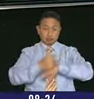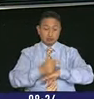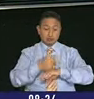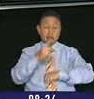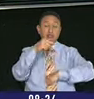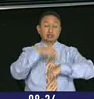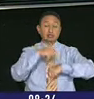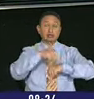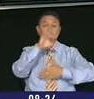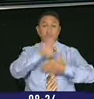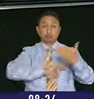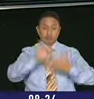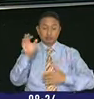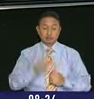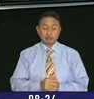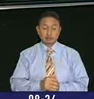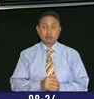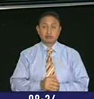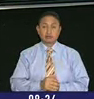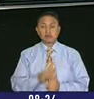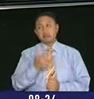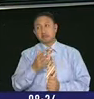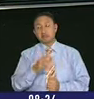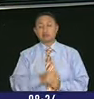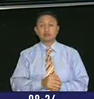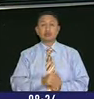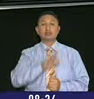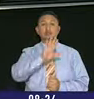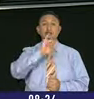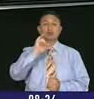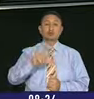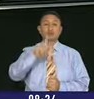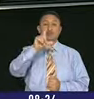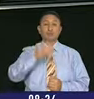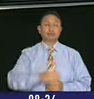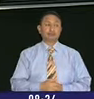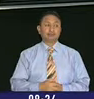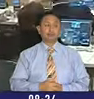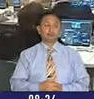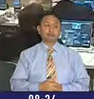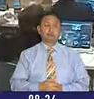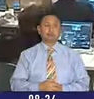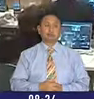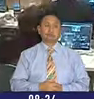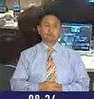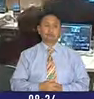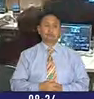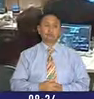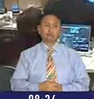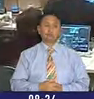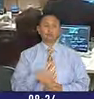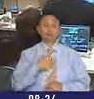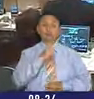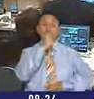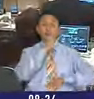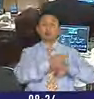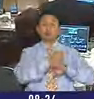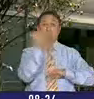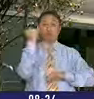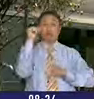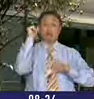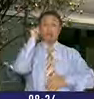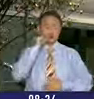plazo para su aprobación es de máximo el 5 de julio. La ordenanza verde azul nace de